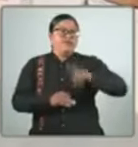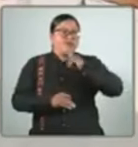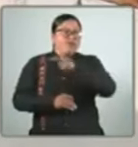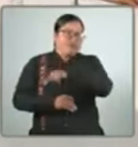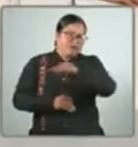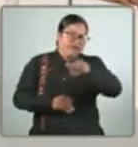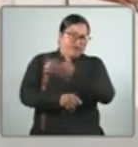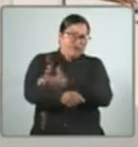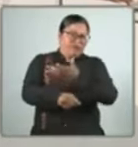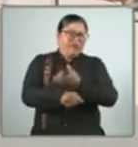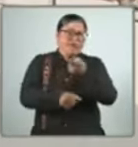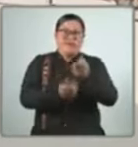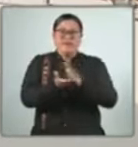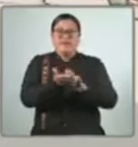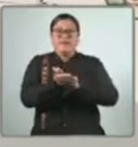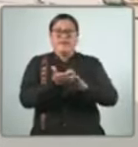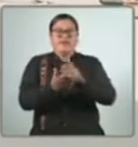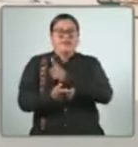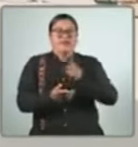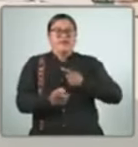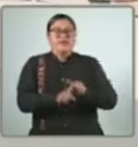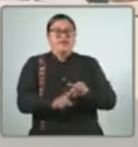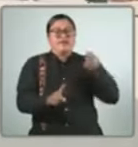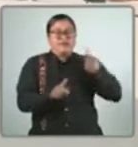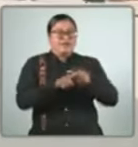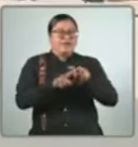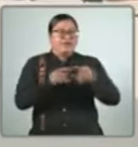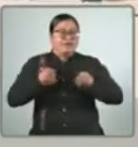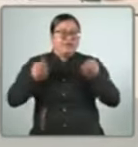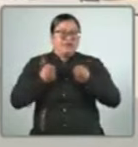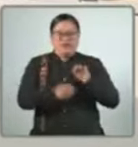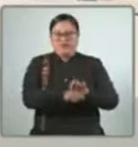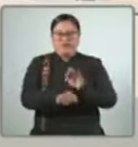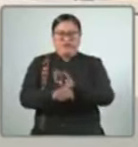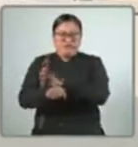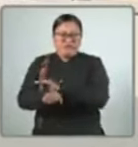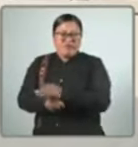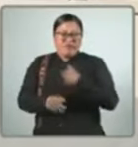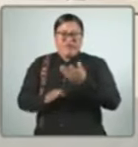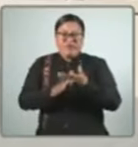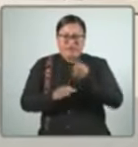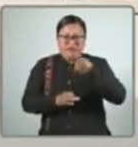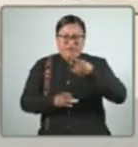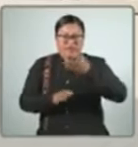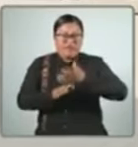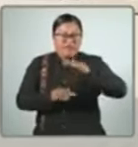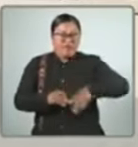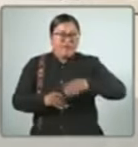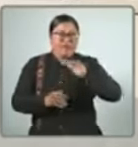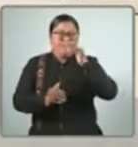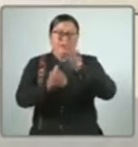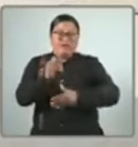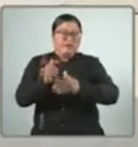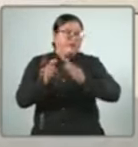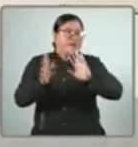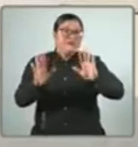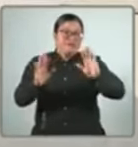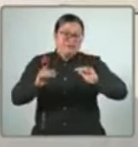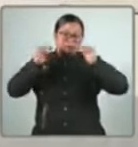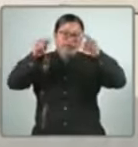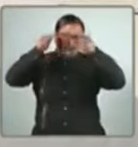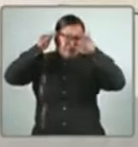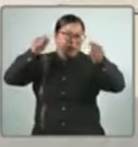compañeros, que se está saldando una deuda histórica con nuestras juventudes. Usted bien lo decía, terminan, se van a la educación